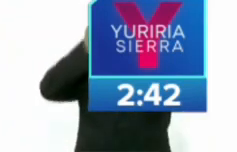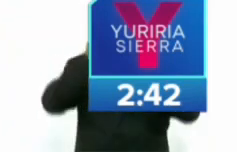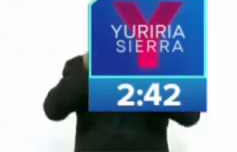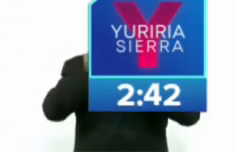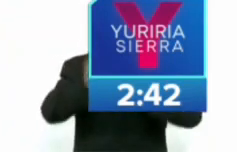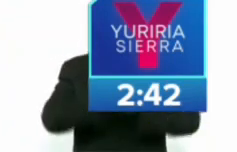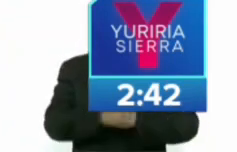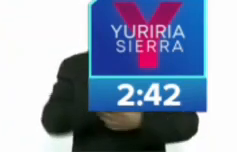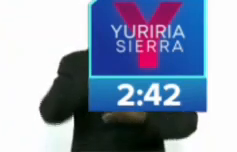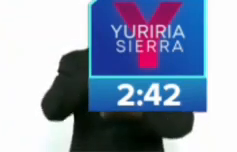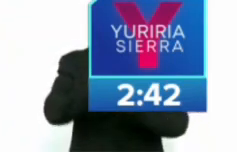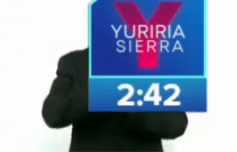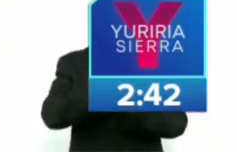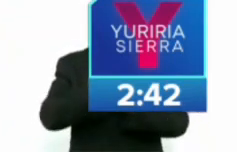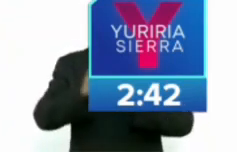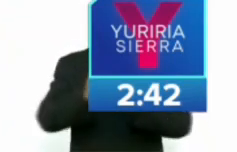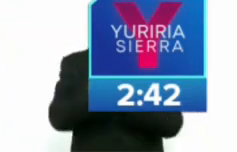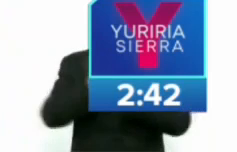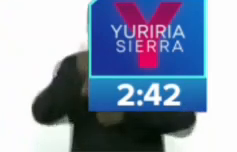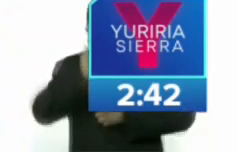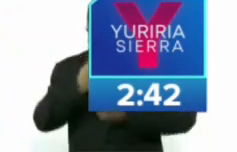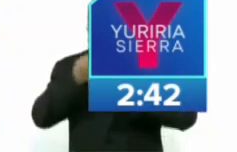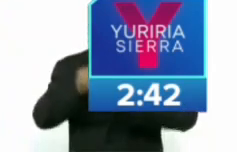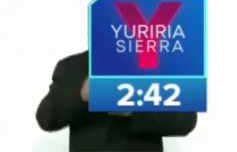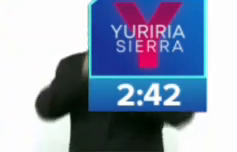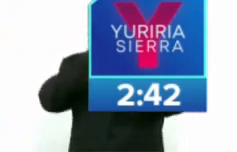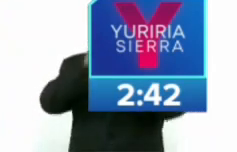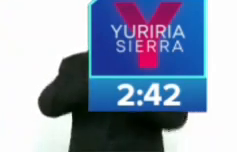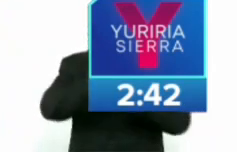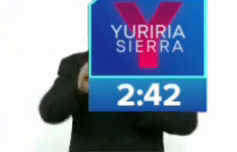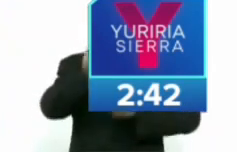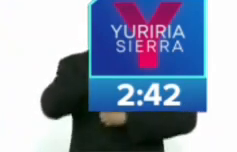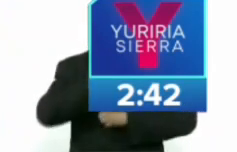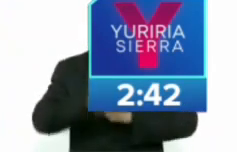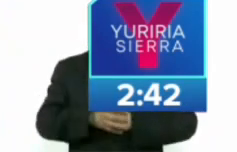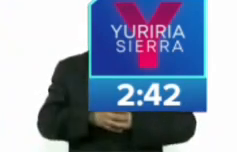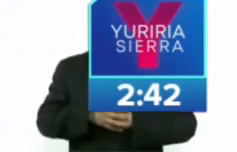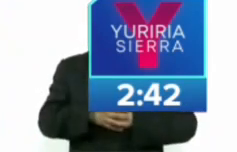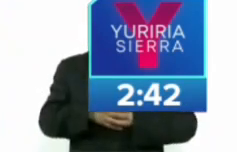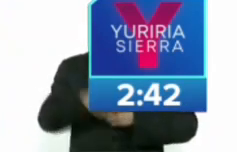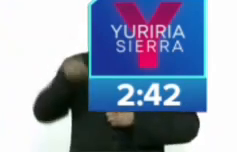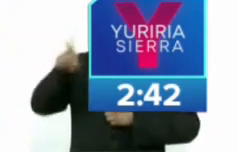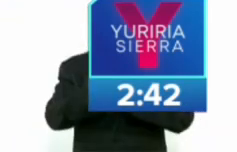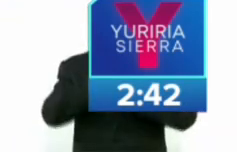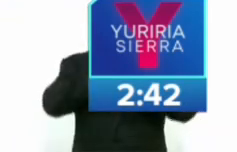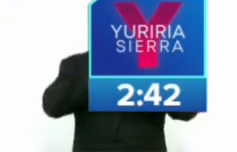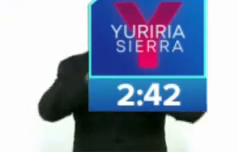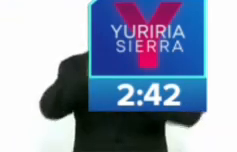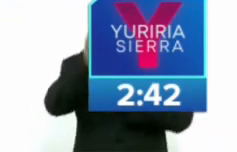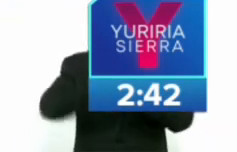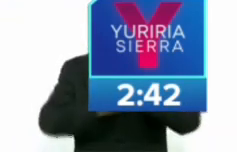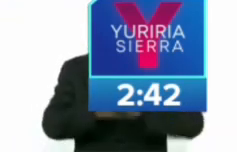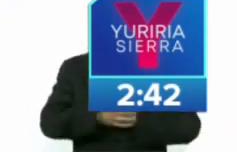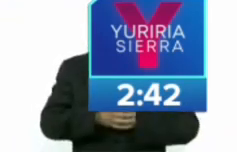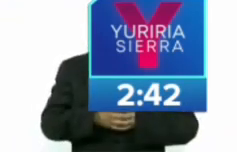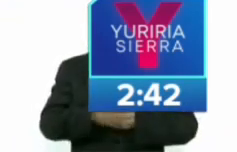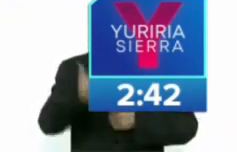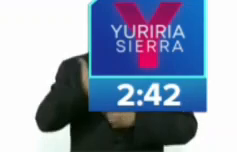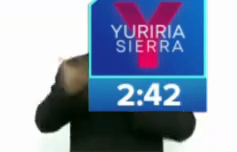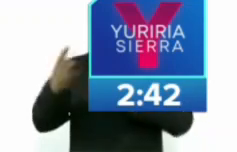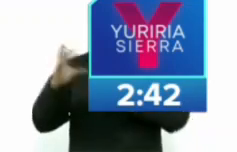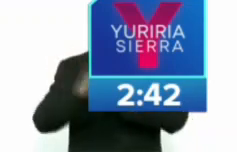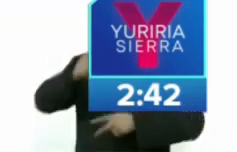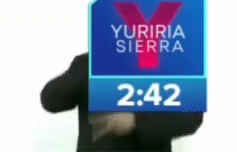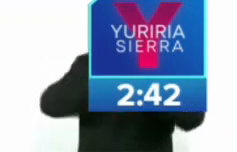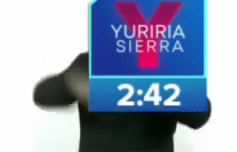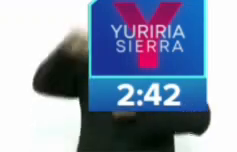y para enriquecer el trabajo que realizan las administrar las administraciones claudia seima unidad gobernadora indira vizcaíno se reunieron